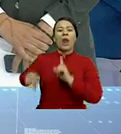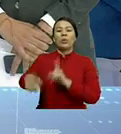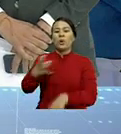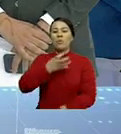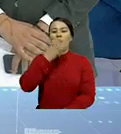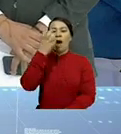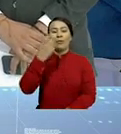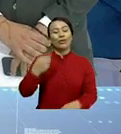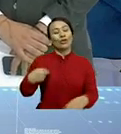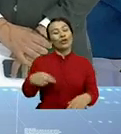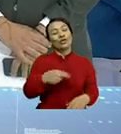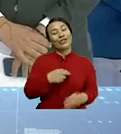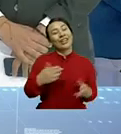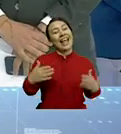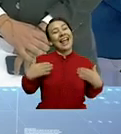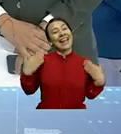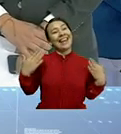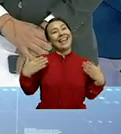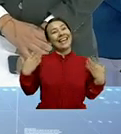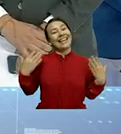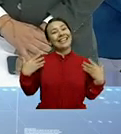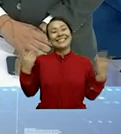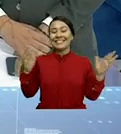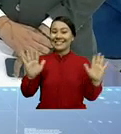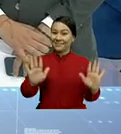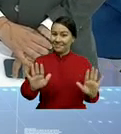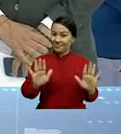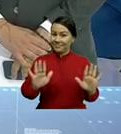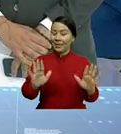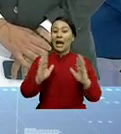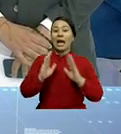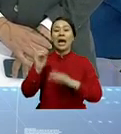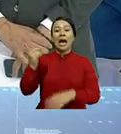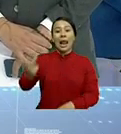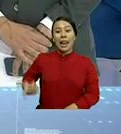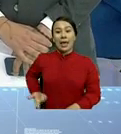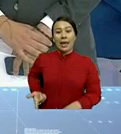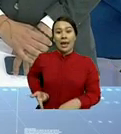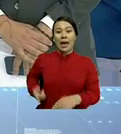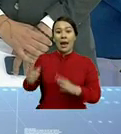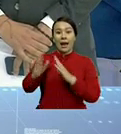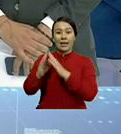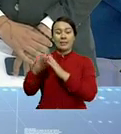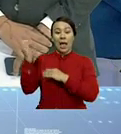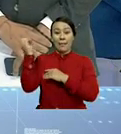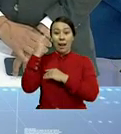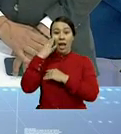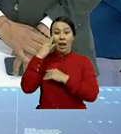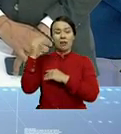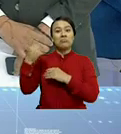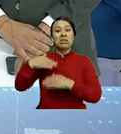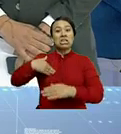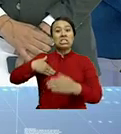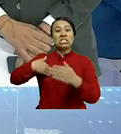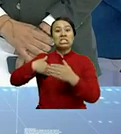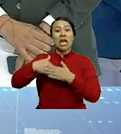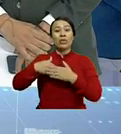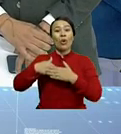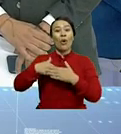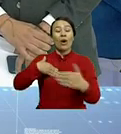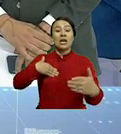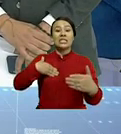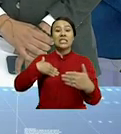por supuesto. De alguna manera, mira, Casa Blanca no se llena fácilmente, ¿ah? ¿Eh? No. Ayer no. Se llenó. Ayer se llenó.